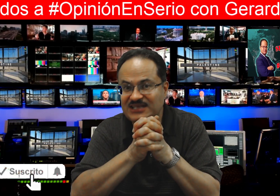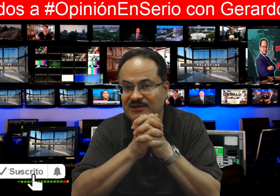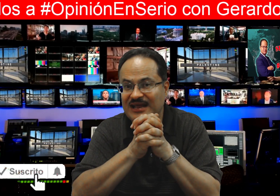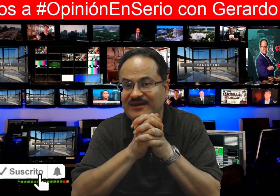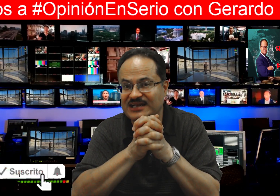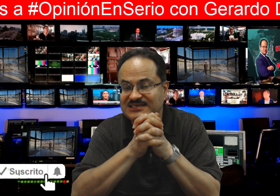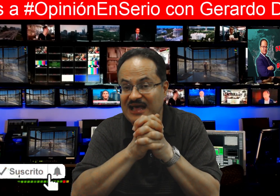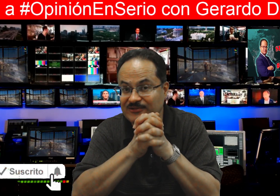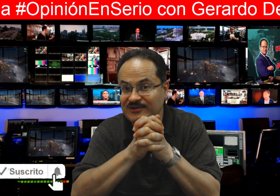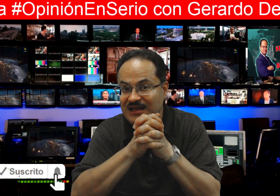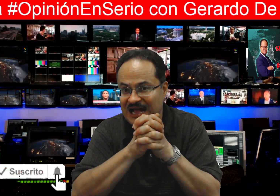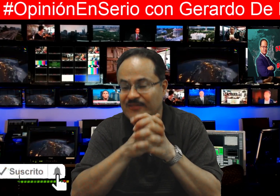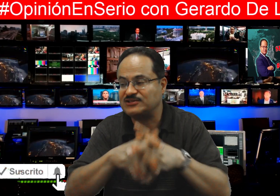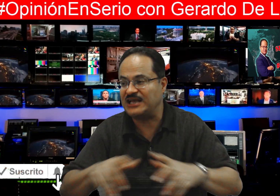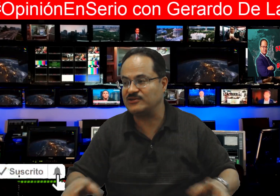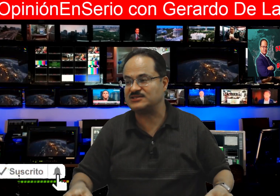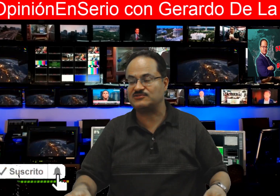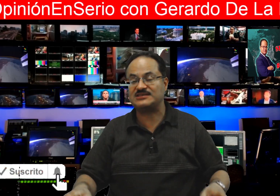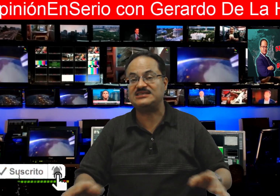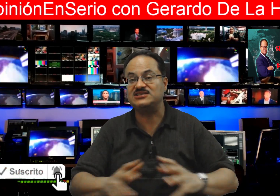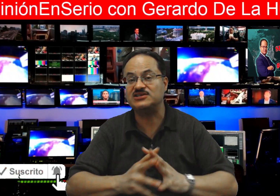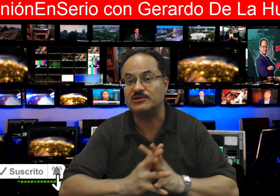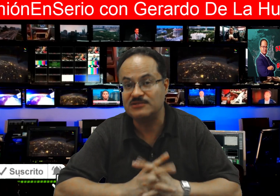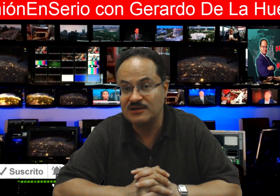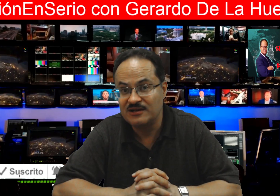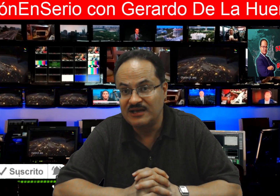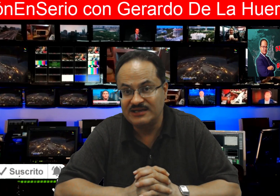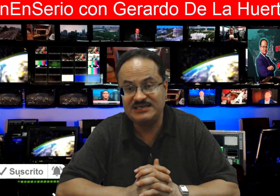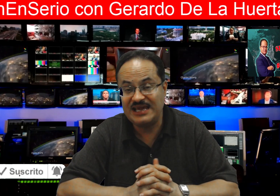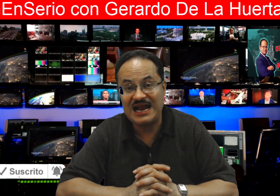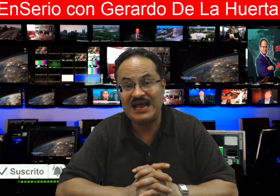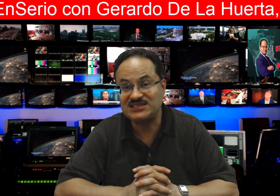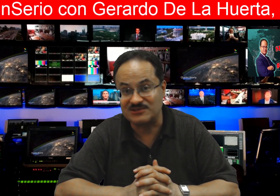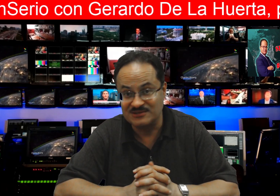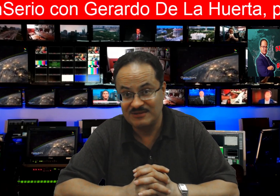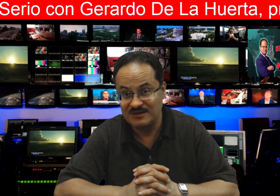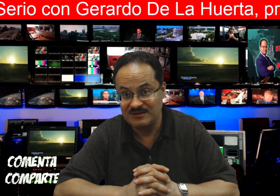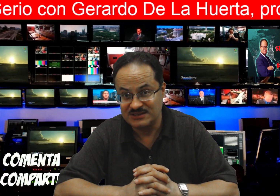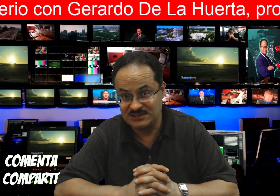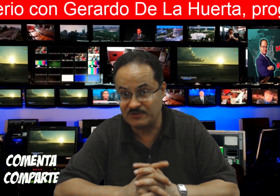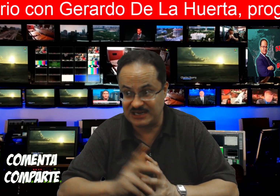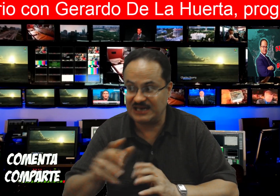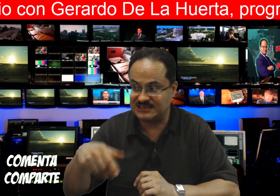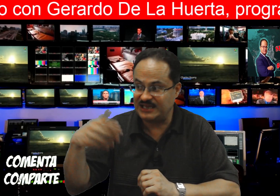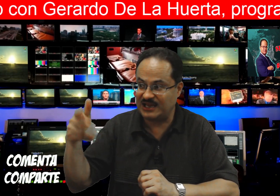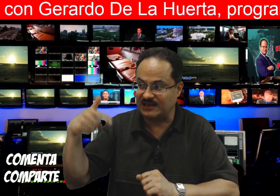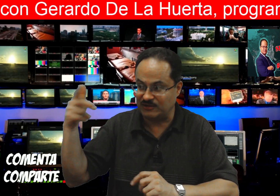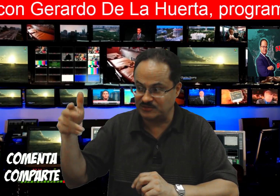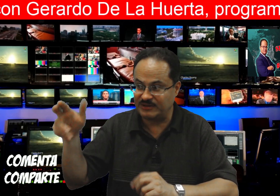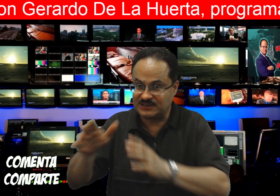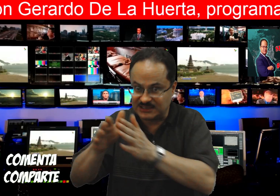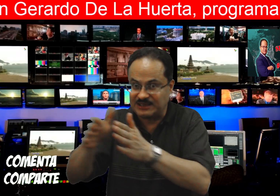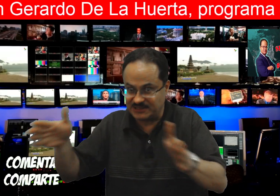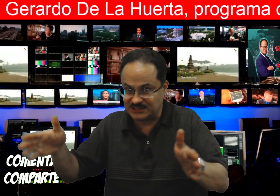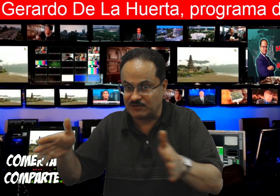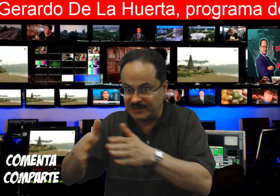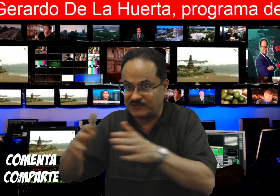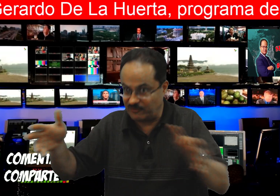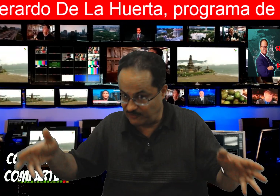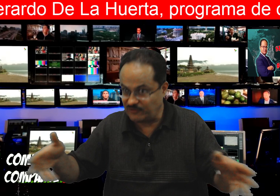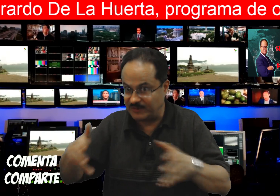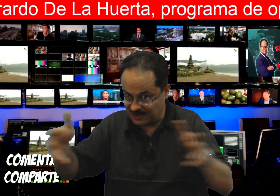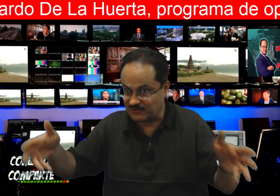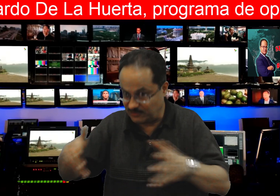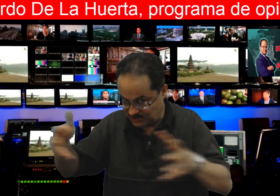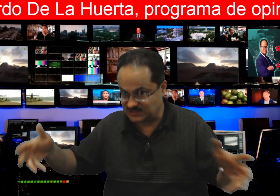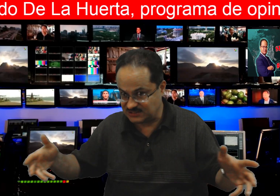siquiera eso le han regresado a dos años de su extinción ni siquiera eso sí porque ya les leí que en el 2023 también se compartió